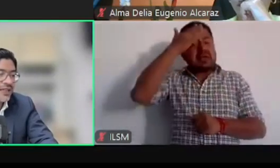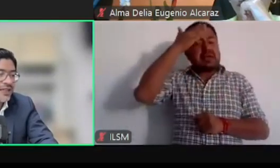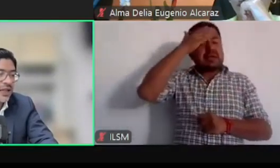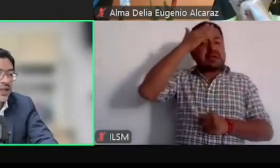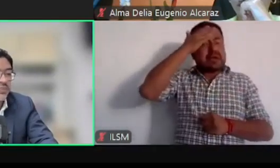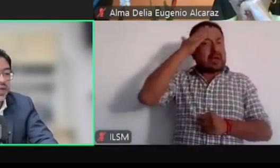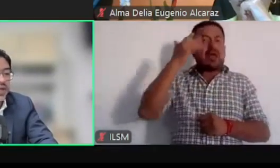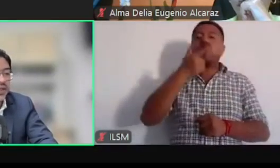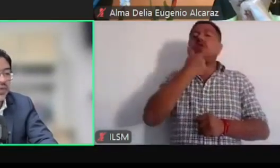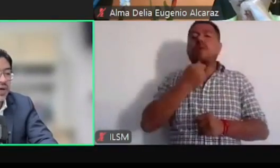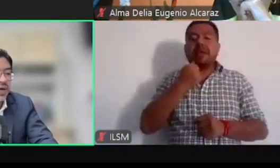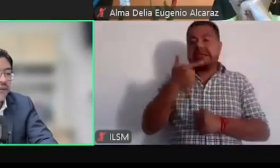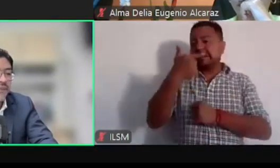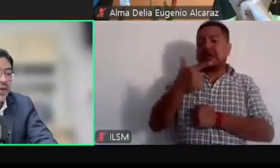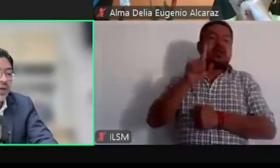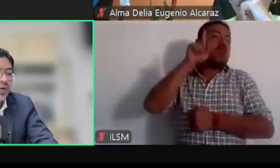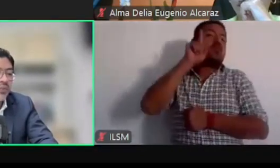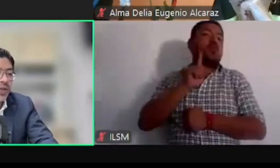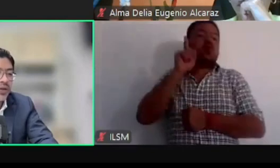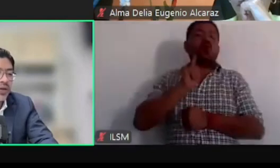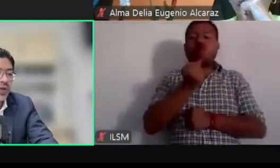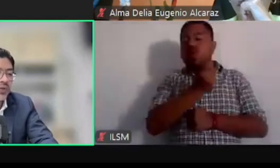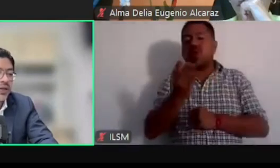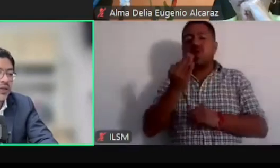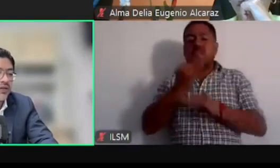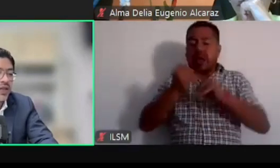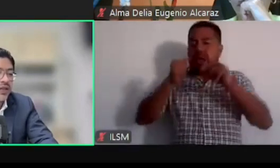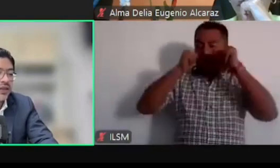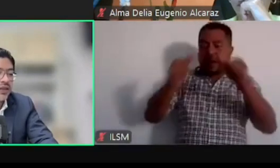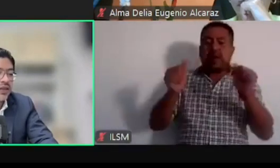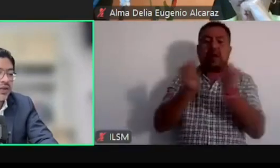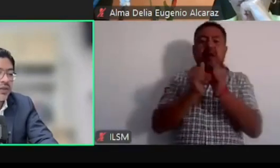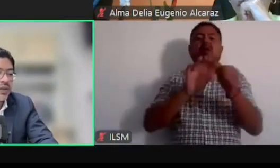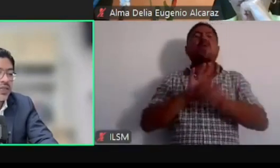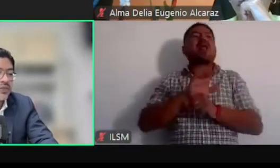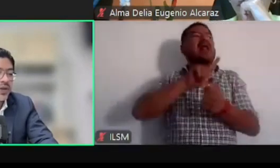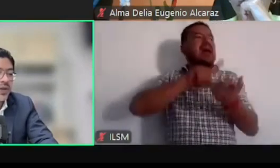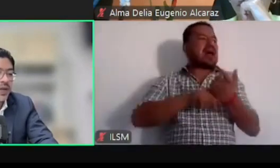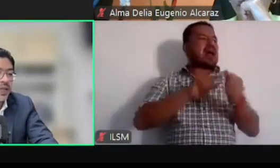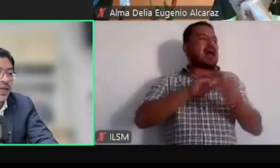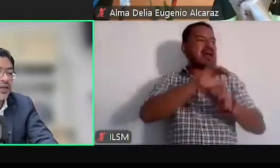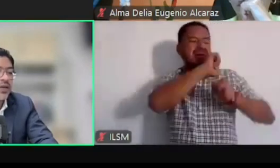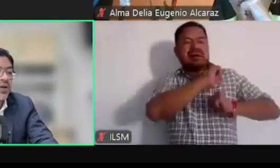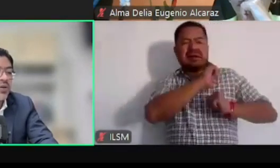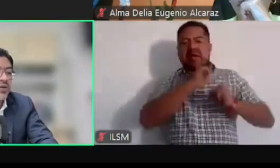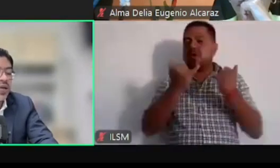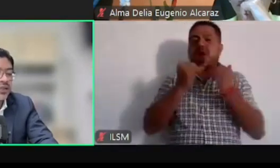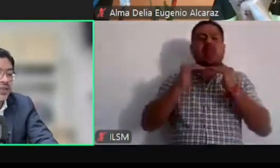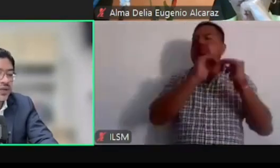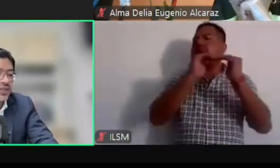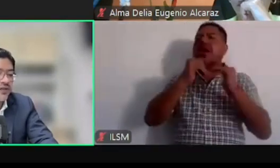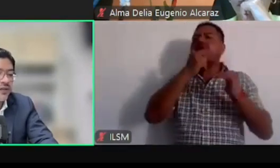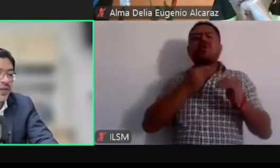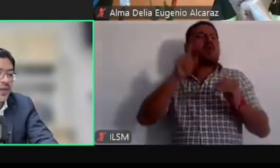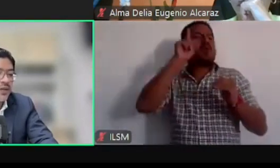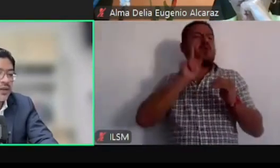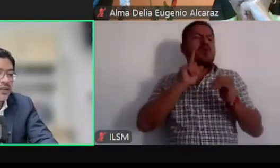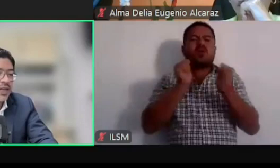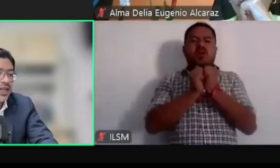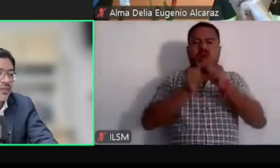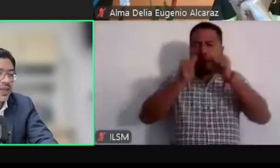hombre y siete por el género mujer cumpliendo con el objeto y fin tanto del principio de paridad como de las acciones